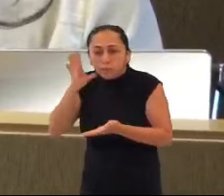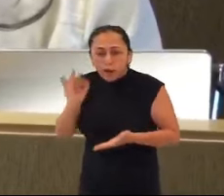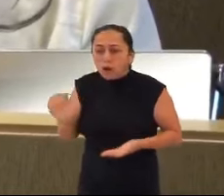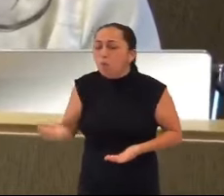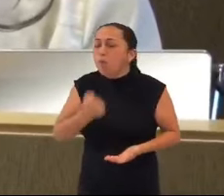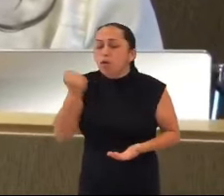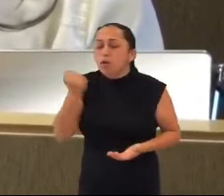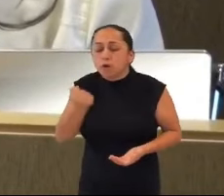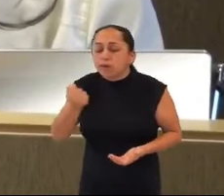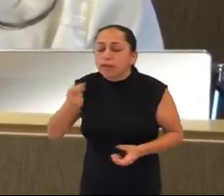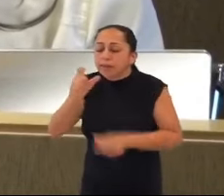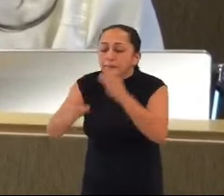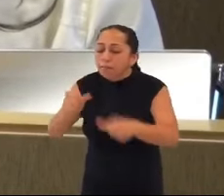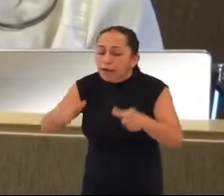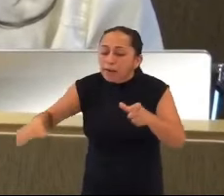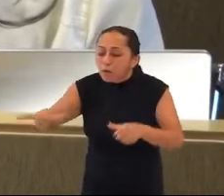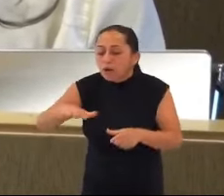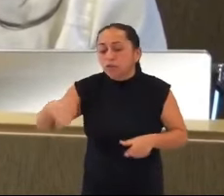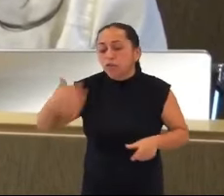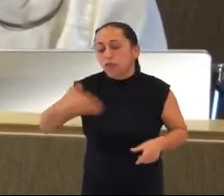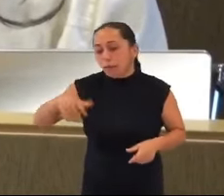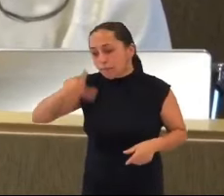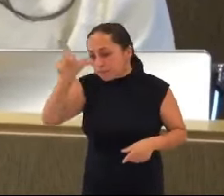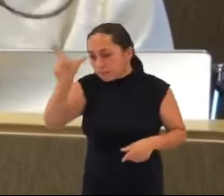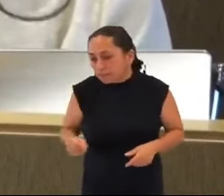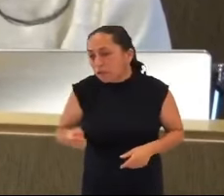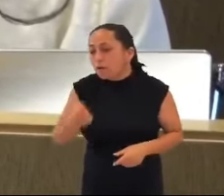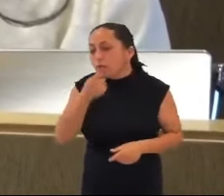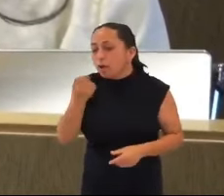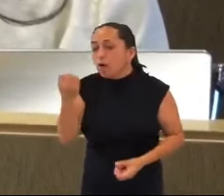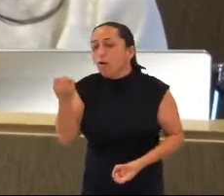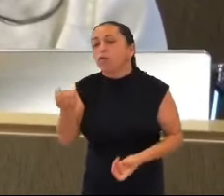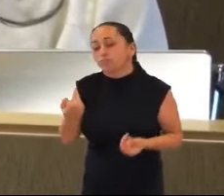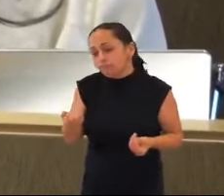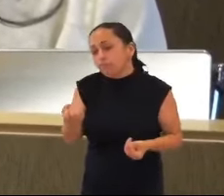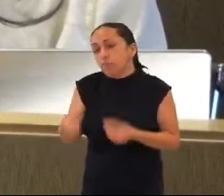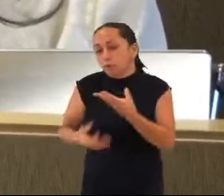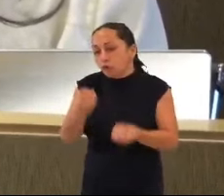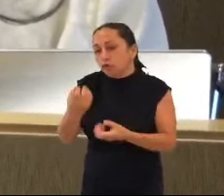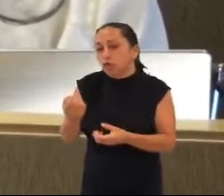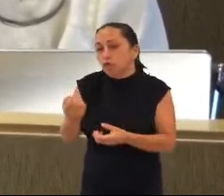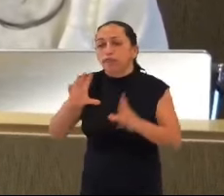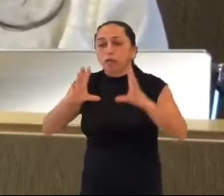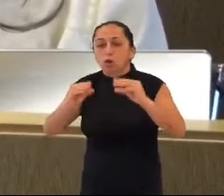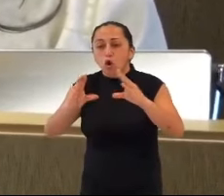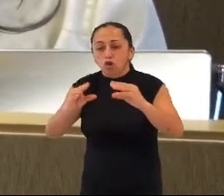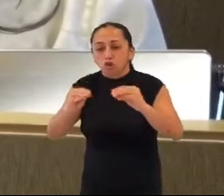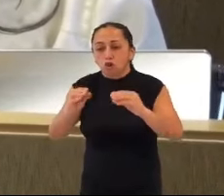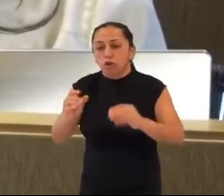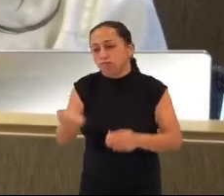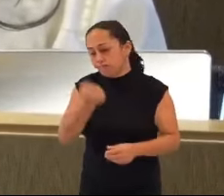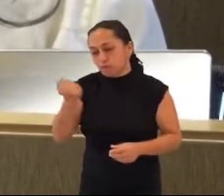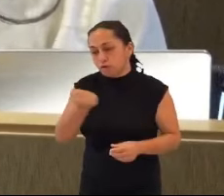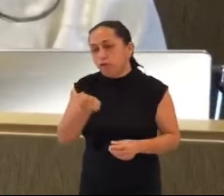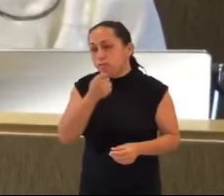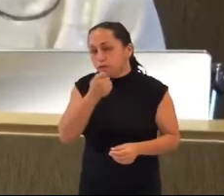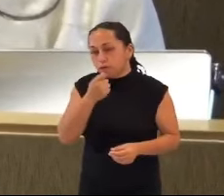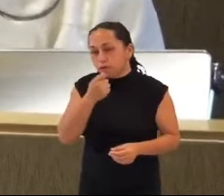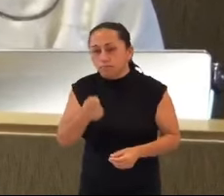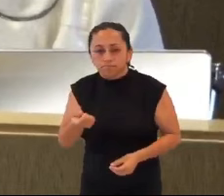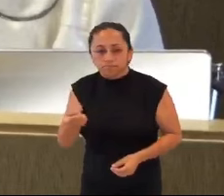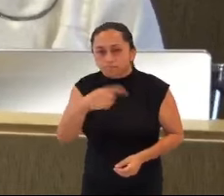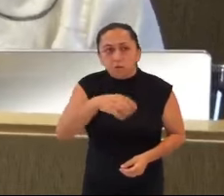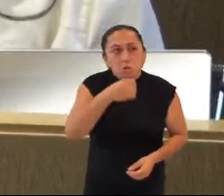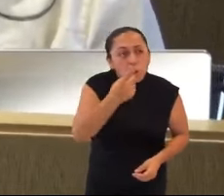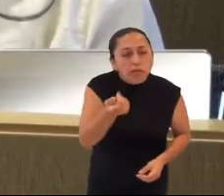la población de nuestro país, como son la producción, como es la producción de colchones. Cualquiera que haya intentado comprar